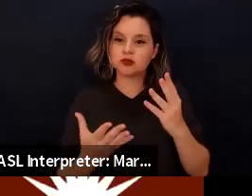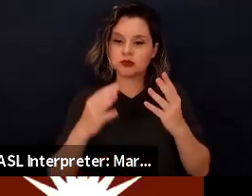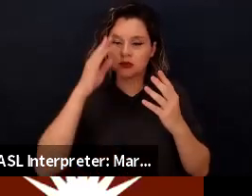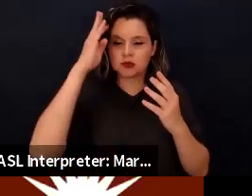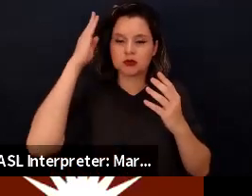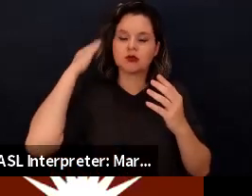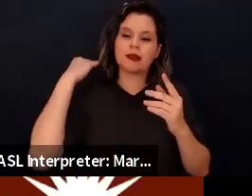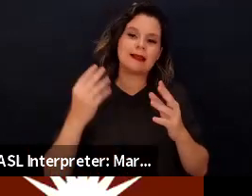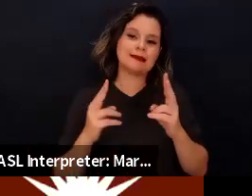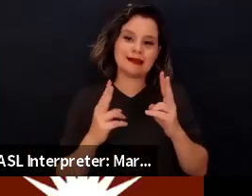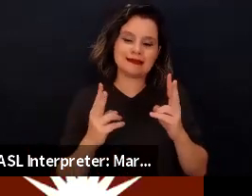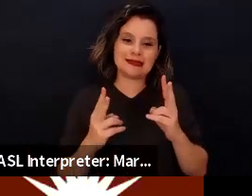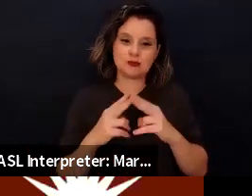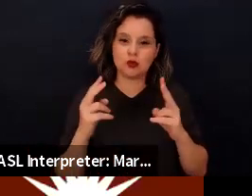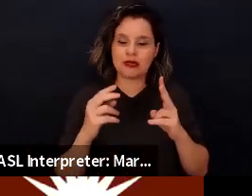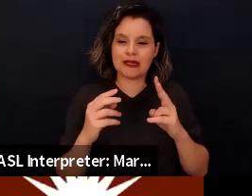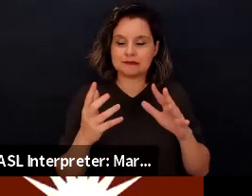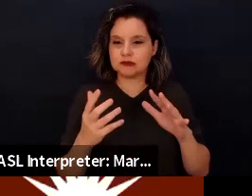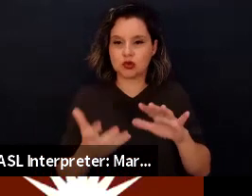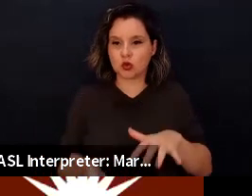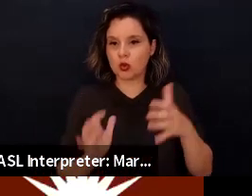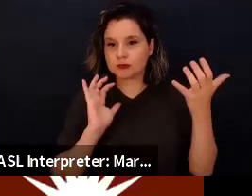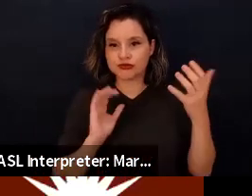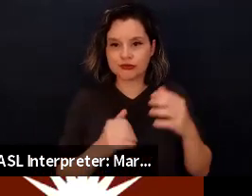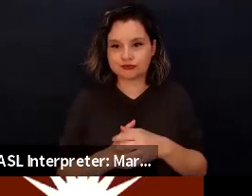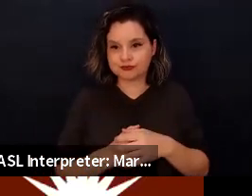a mucha impunidad y corrupción.